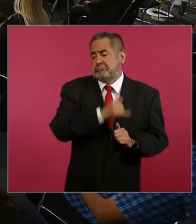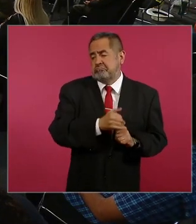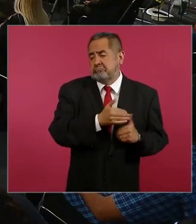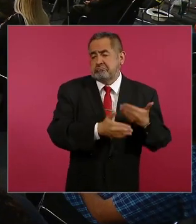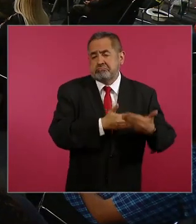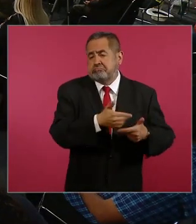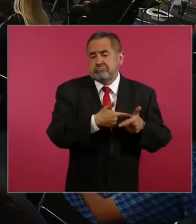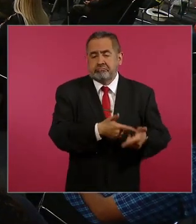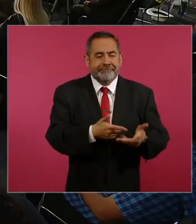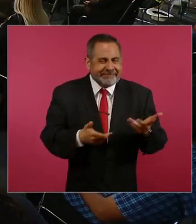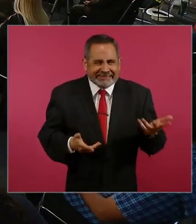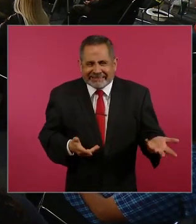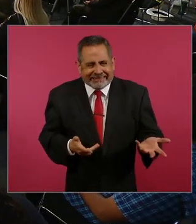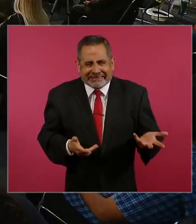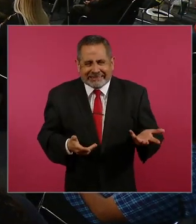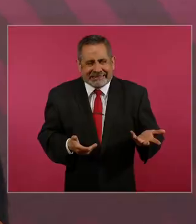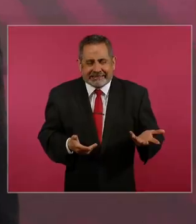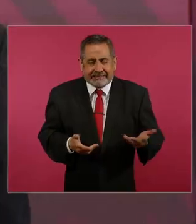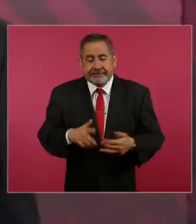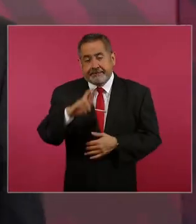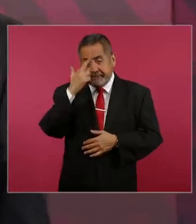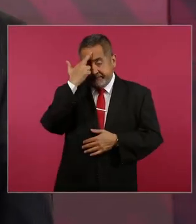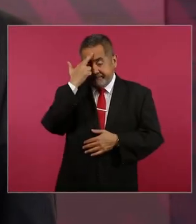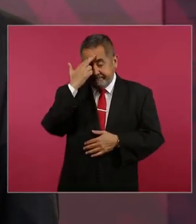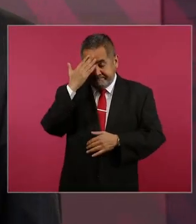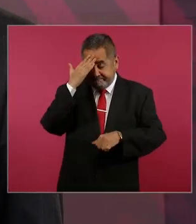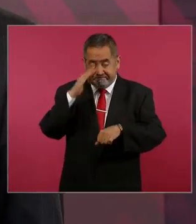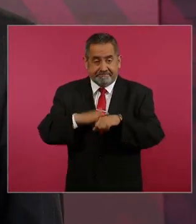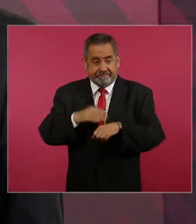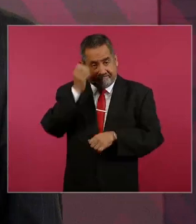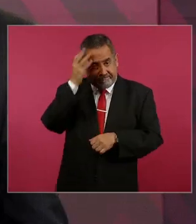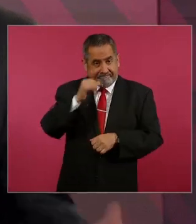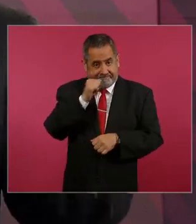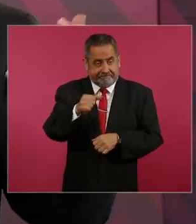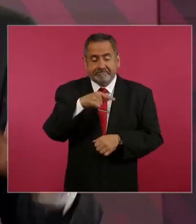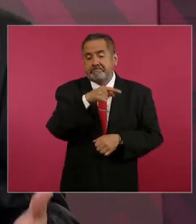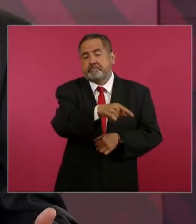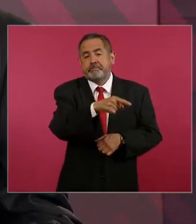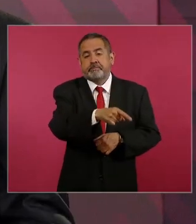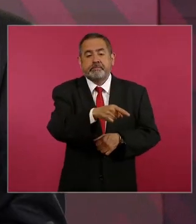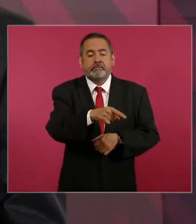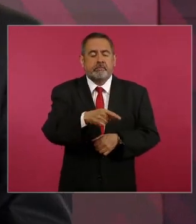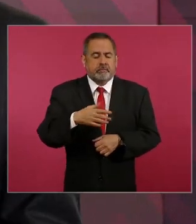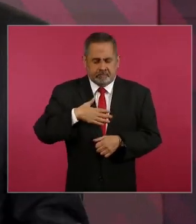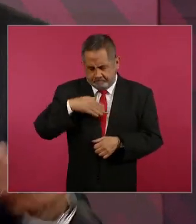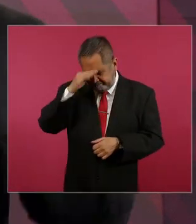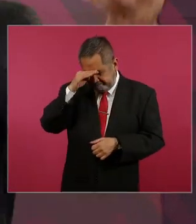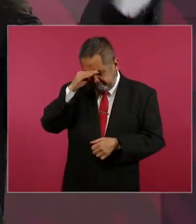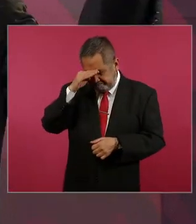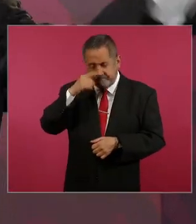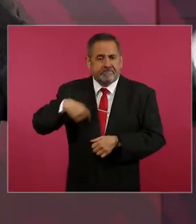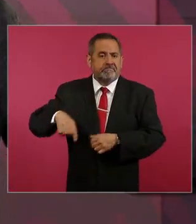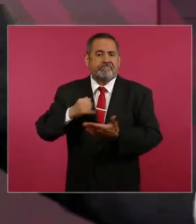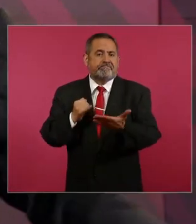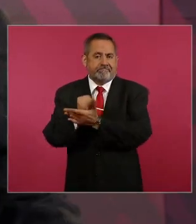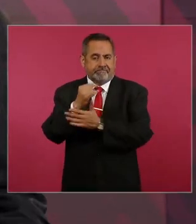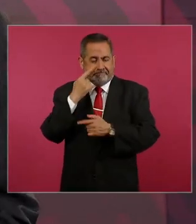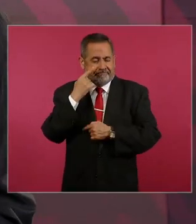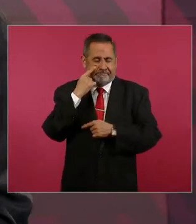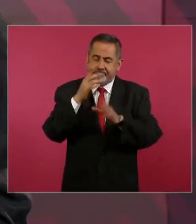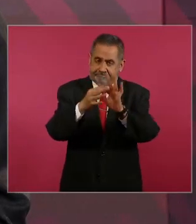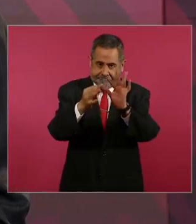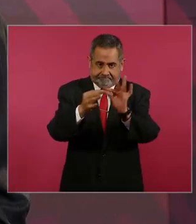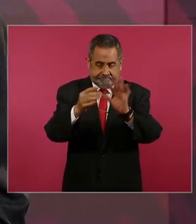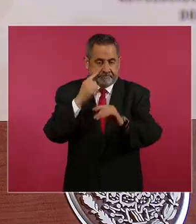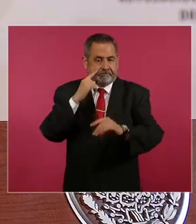recuerdo no se me va a olvidar de que cuando decidimos porque fíjense la herencia